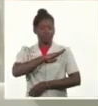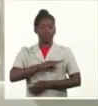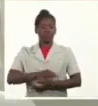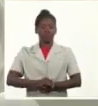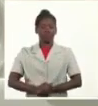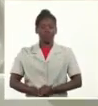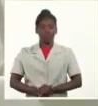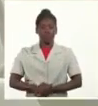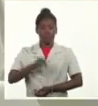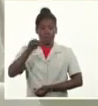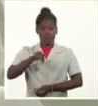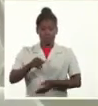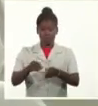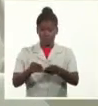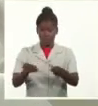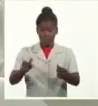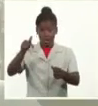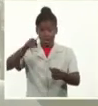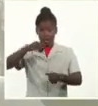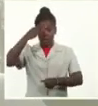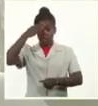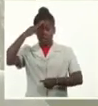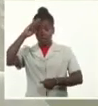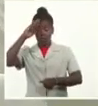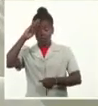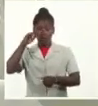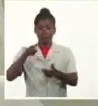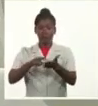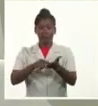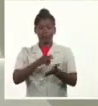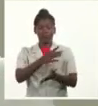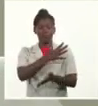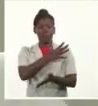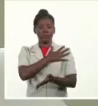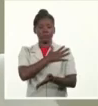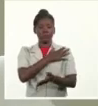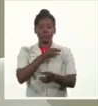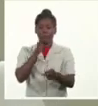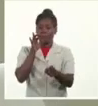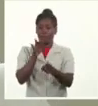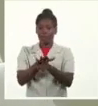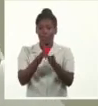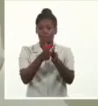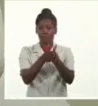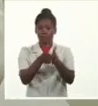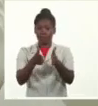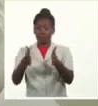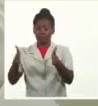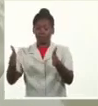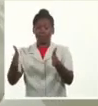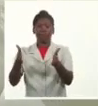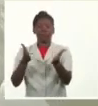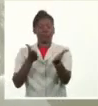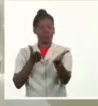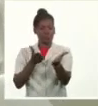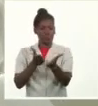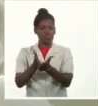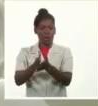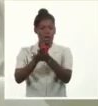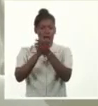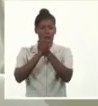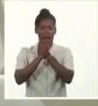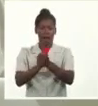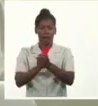en esta tierra de paz, a fin de iniciar el camino propuesto por el presidente Petro